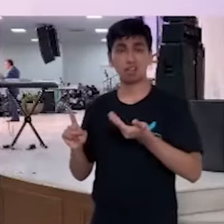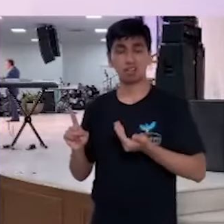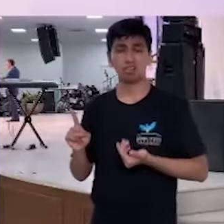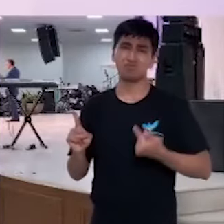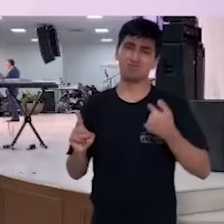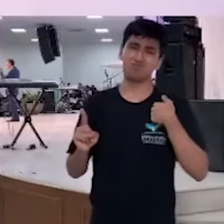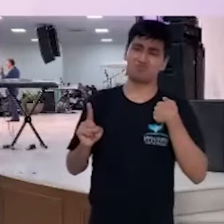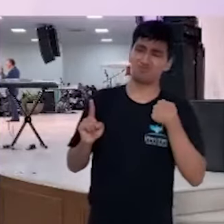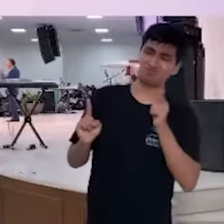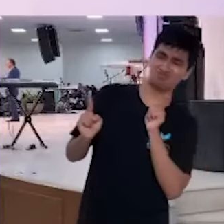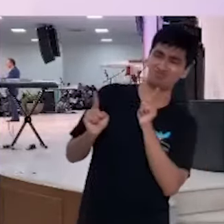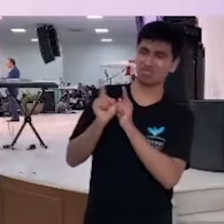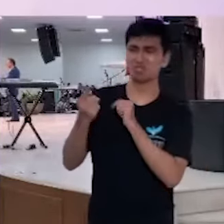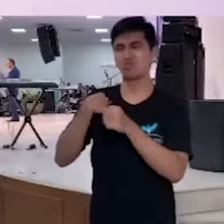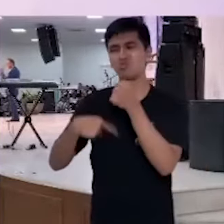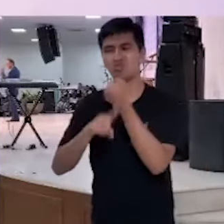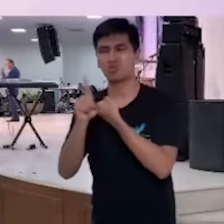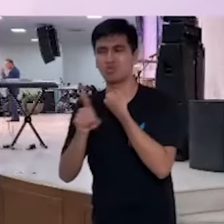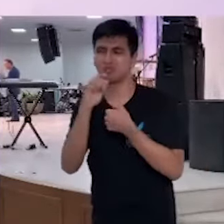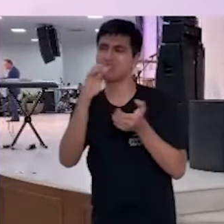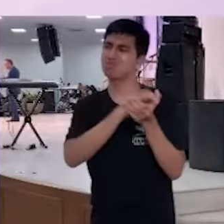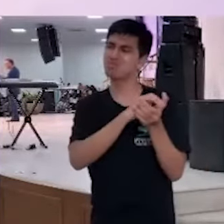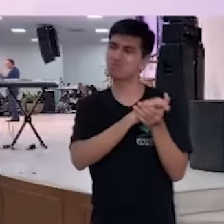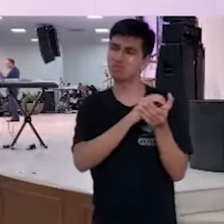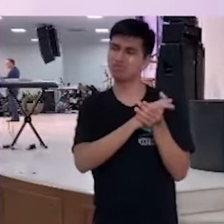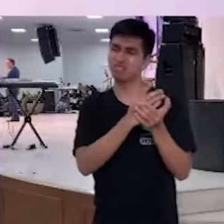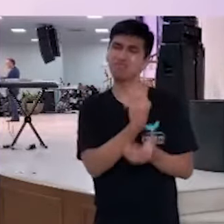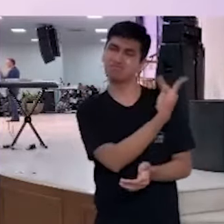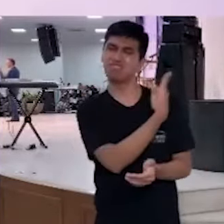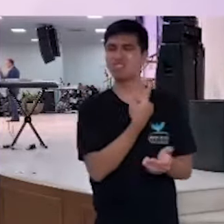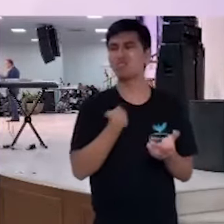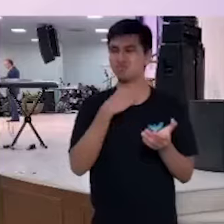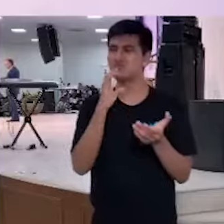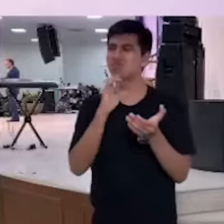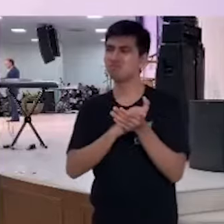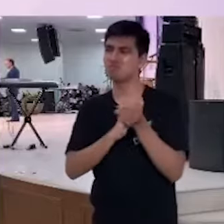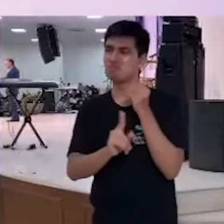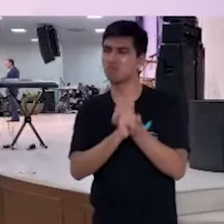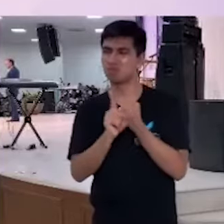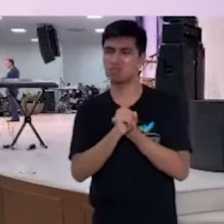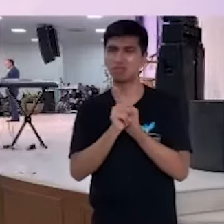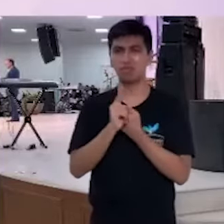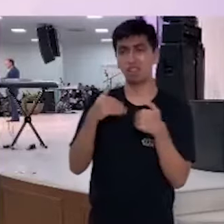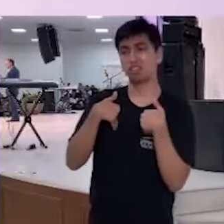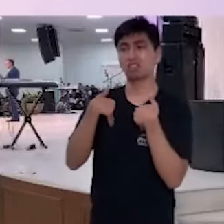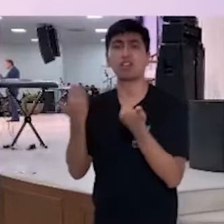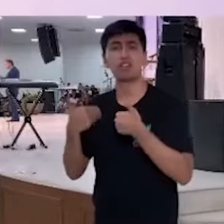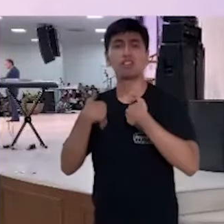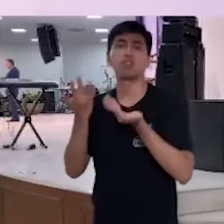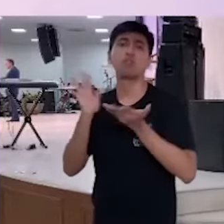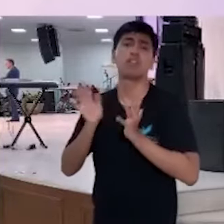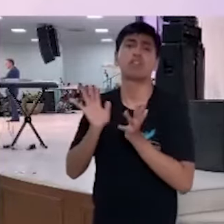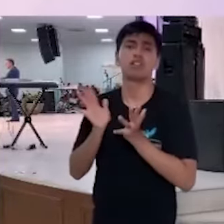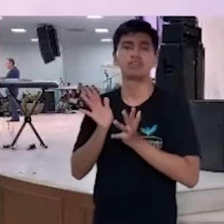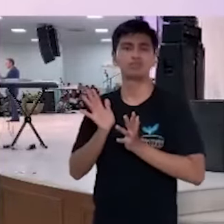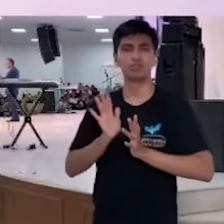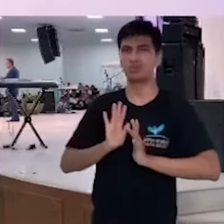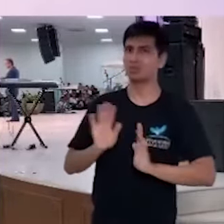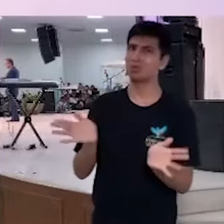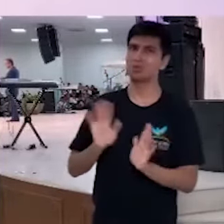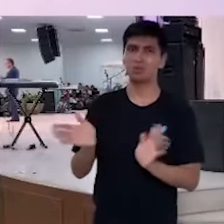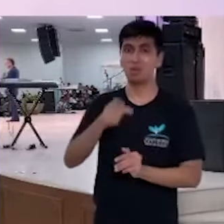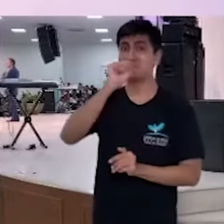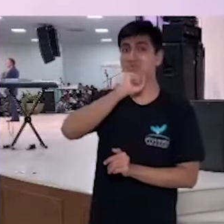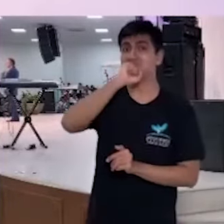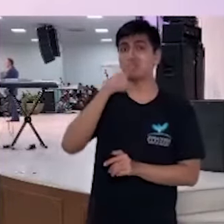nuestros problemas matrimoniales. Y la mujer nunca debe abrirse con un hombre aunque sea el pastor y que diga, ¿sabes qué